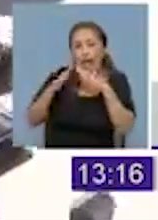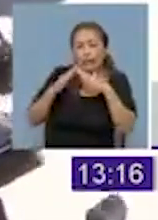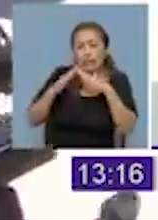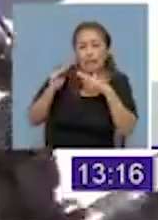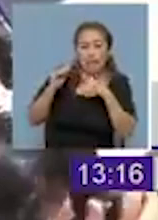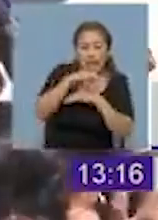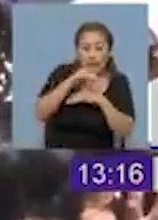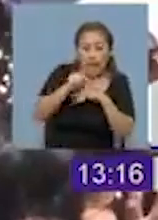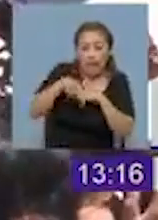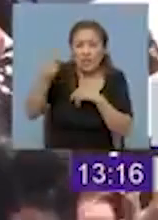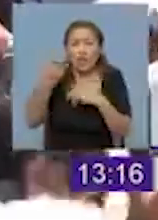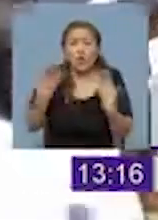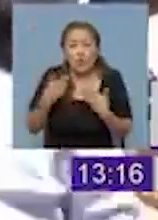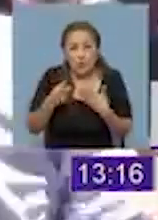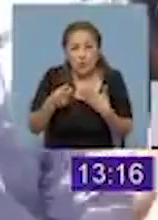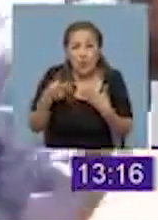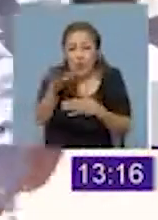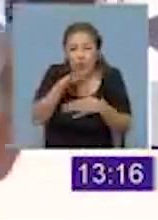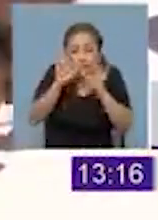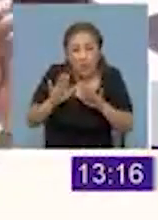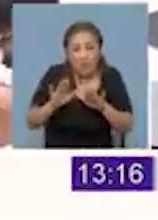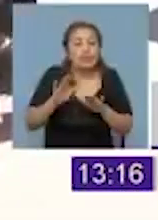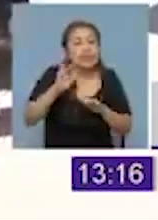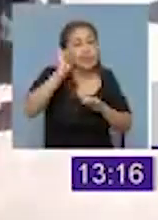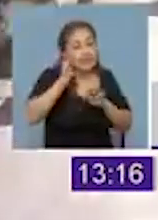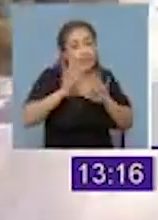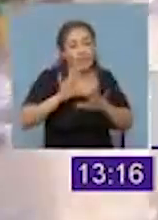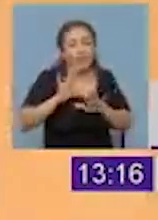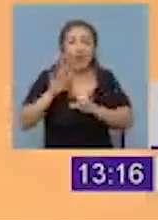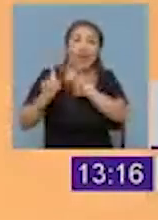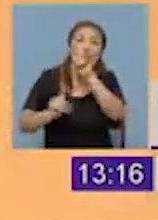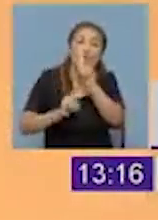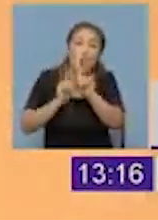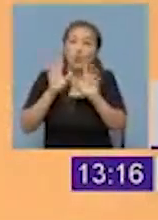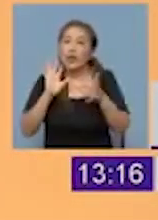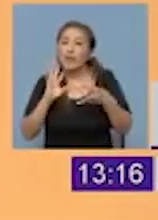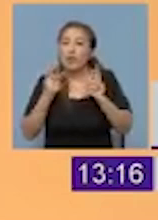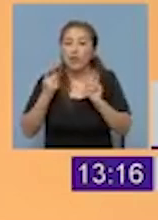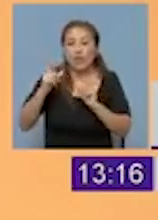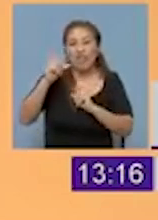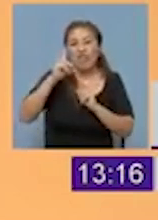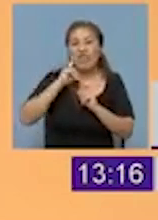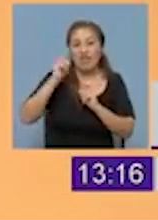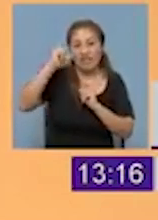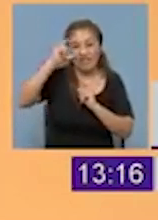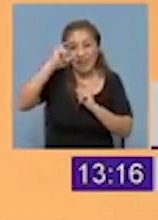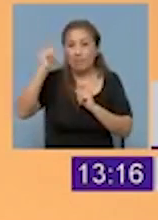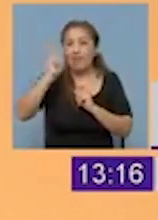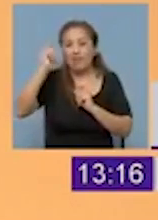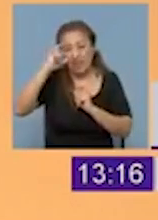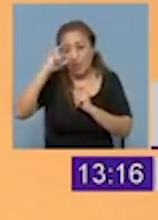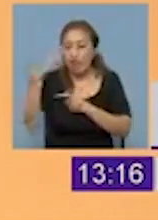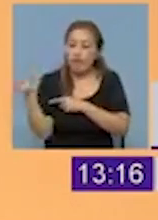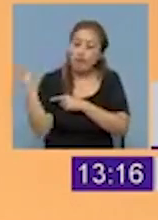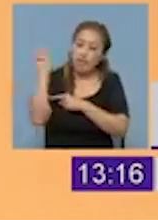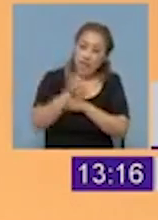nuevas viviendas de los locales o no hasta el mismo lugar del mismo nuevamente hubo dos de alguna manera bueno después del 10 de enero digamos vinieron